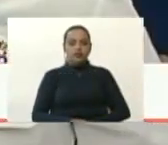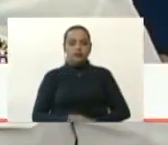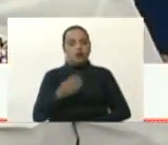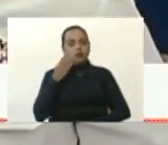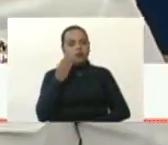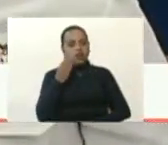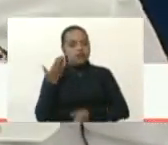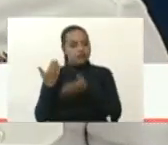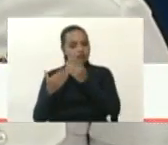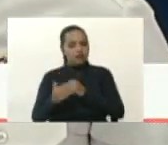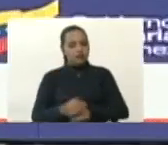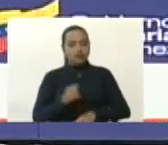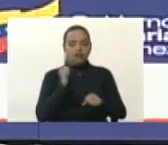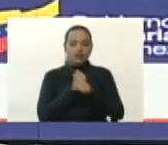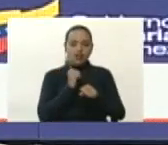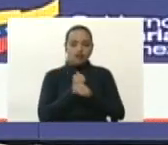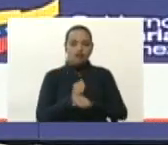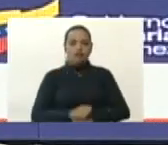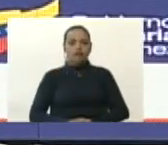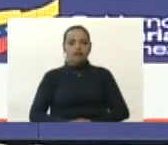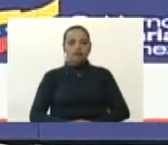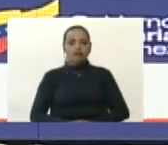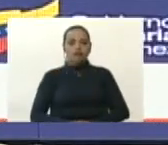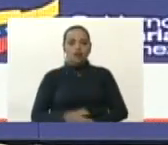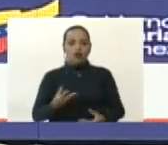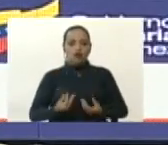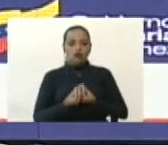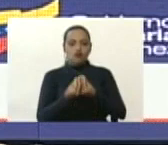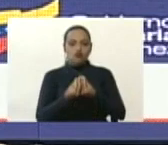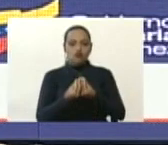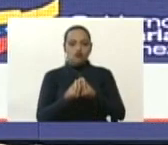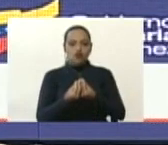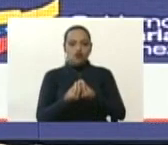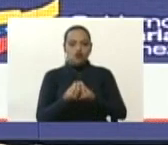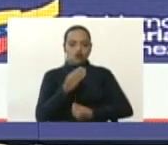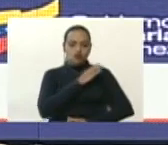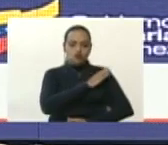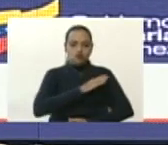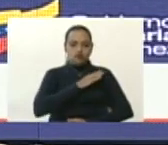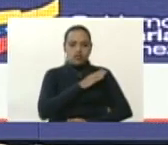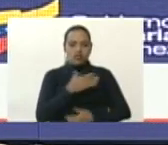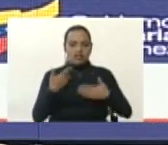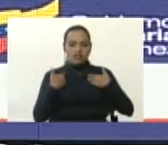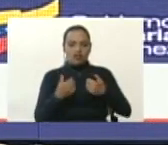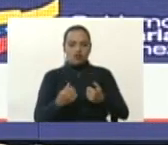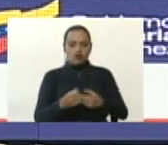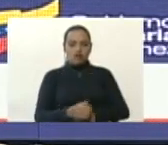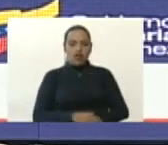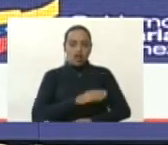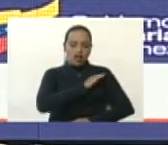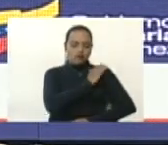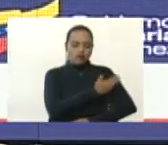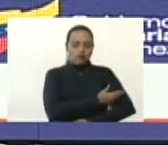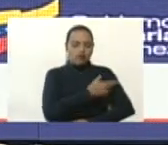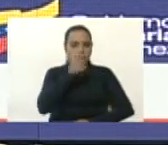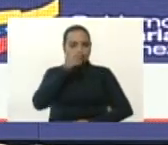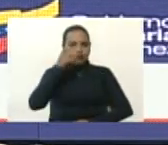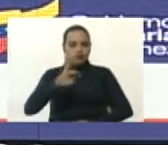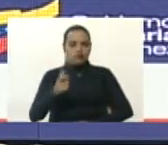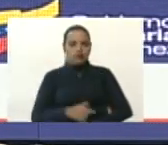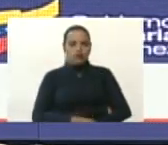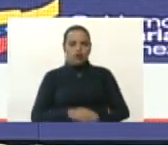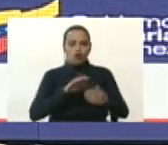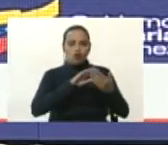experiencia, el trabajo, junto a los comités de salud, el poder popular, los consejos comunales.